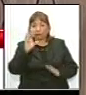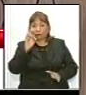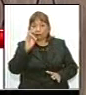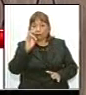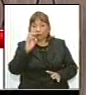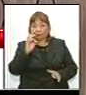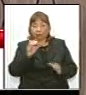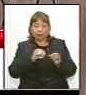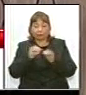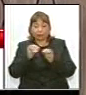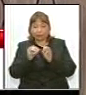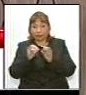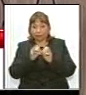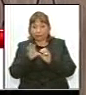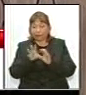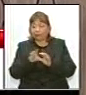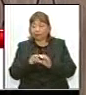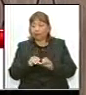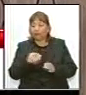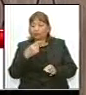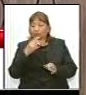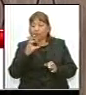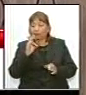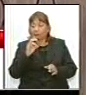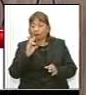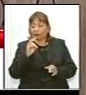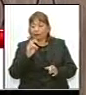de la aclaración,